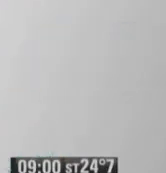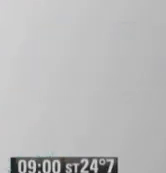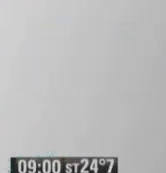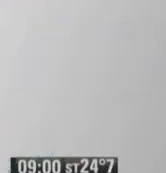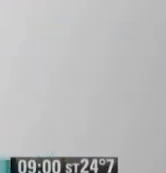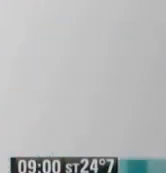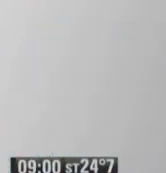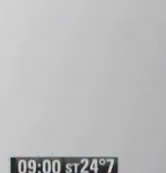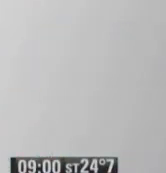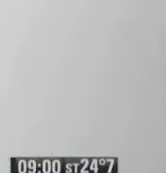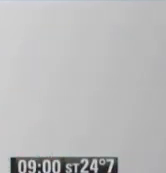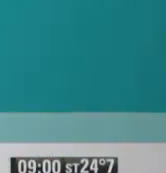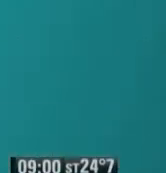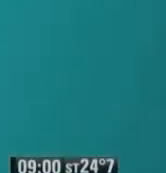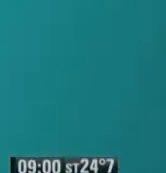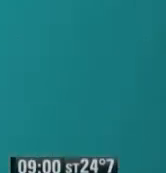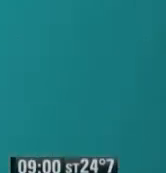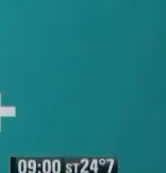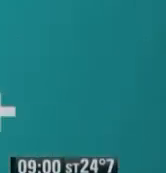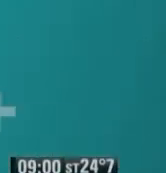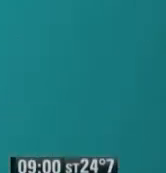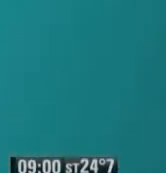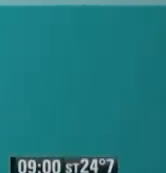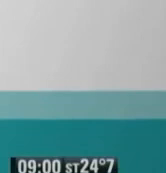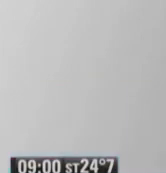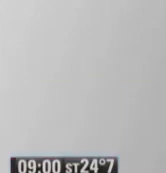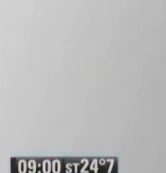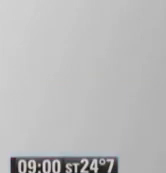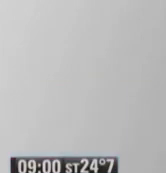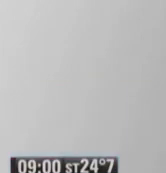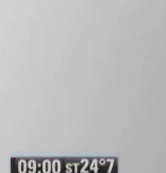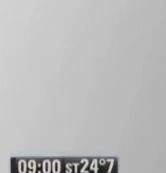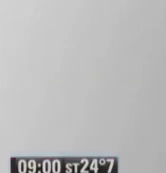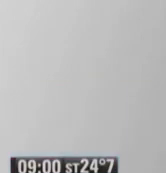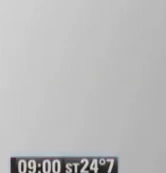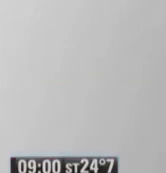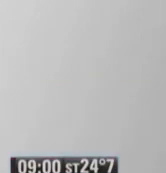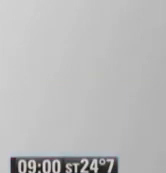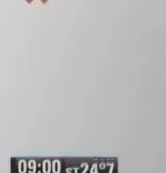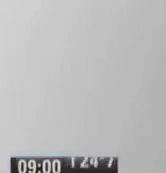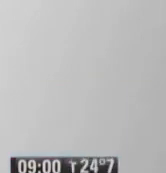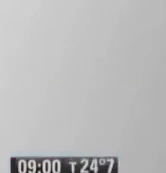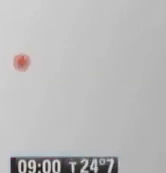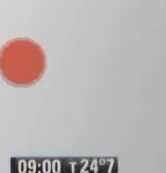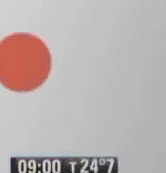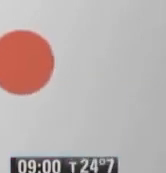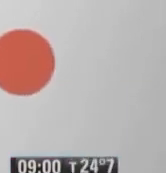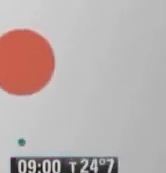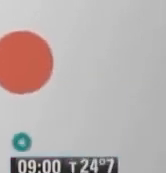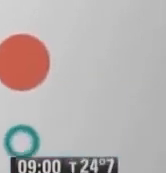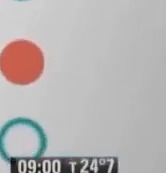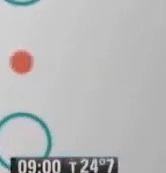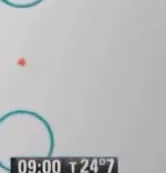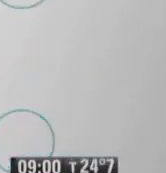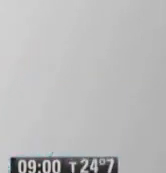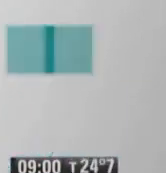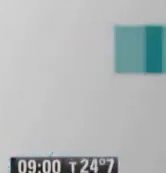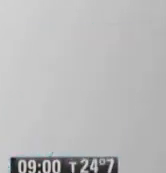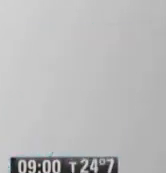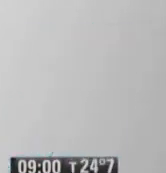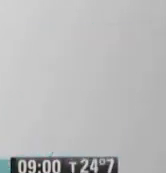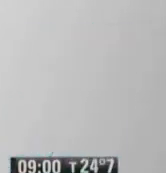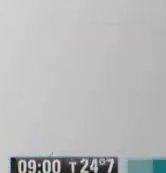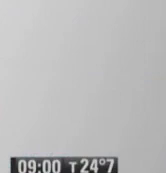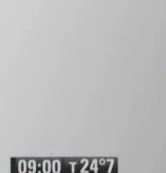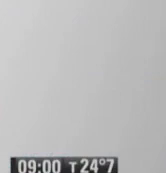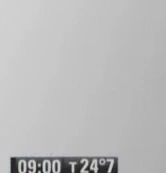Hola, ¿cómo les va? Bienvenidos. Un nuevo lunes, una nueva semana que nos encuentra aquí en la pantalla de la televisión pública argentina con un dato positivo que siempre es